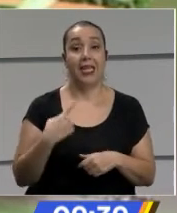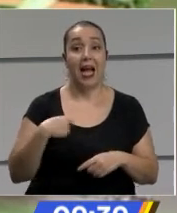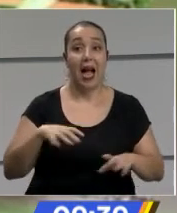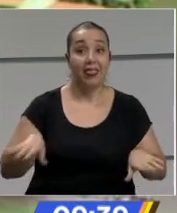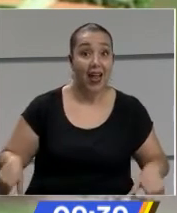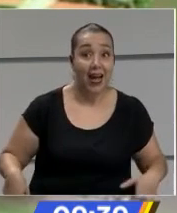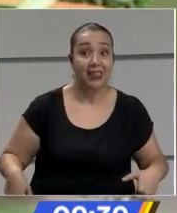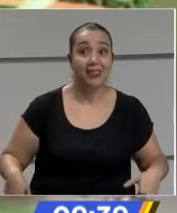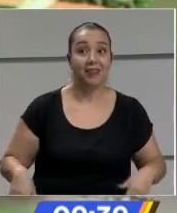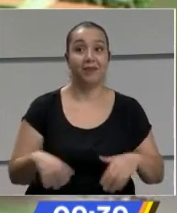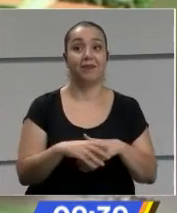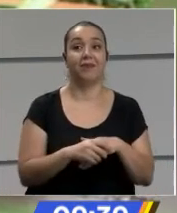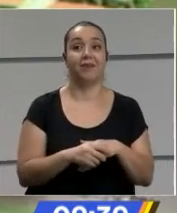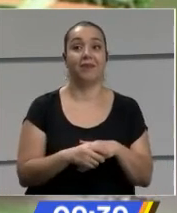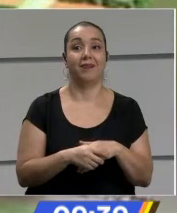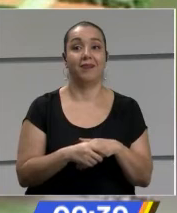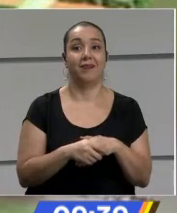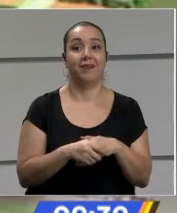atrás,